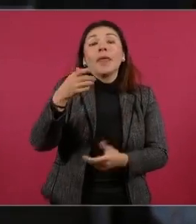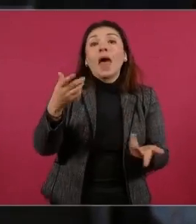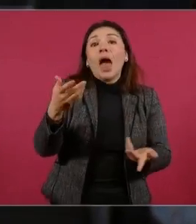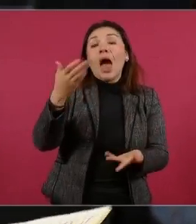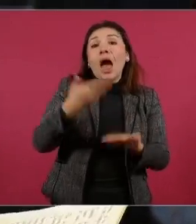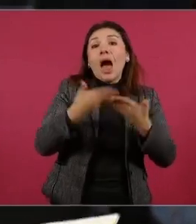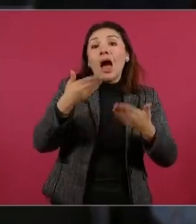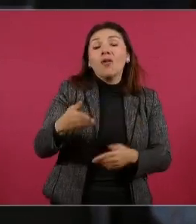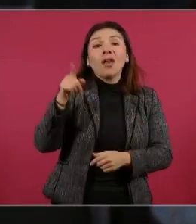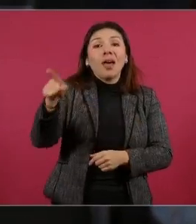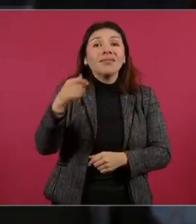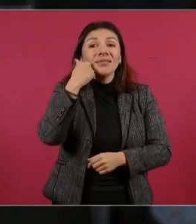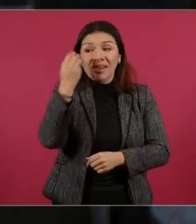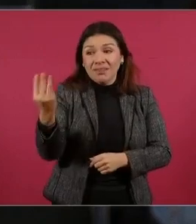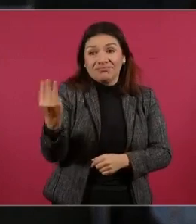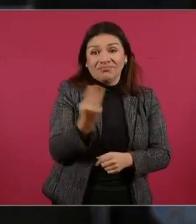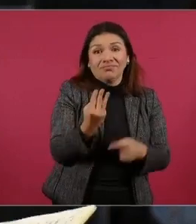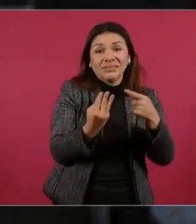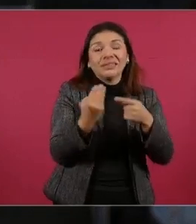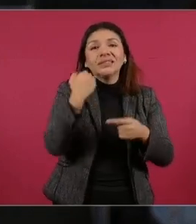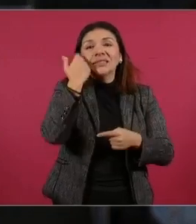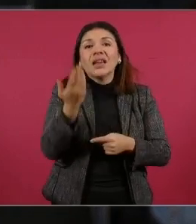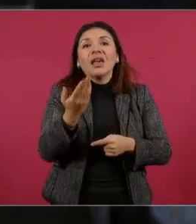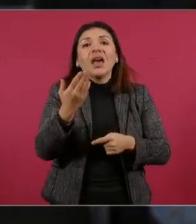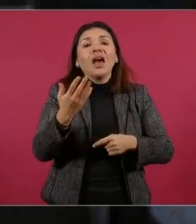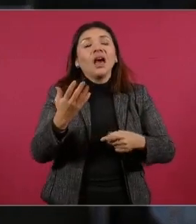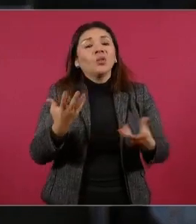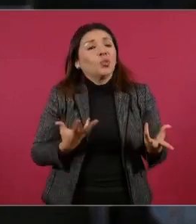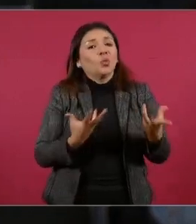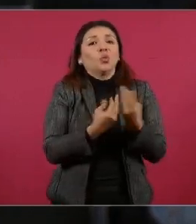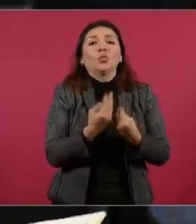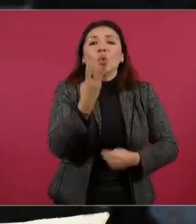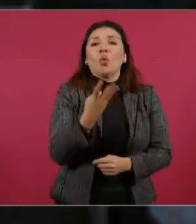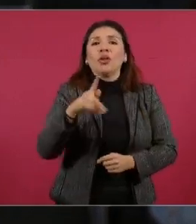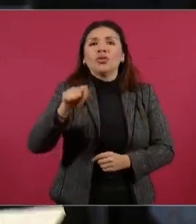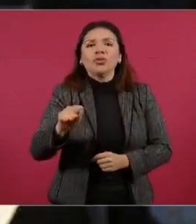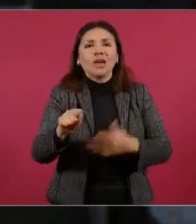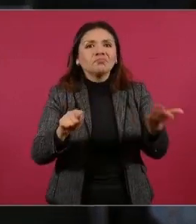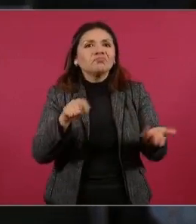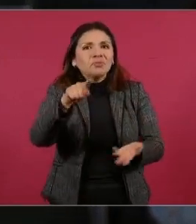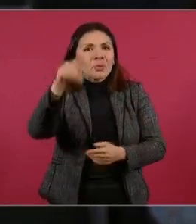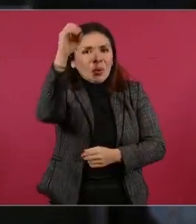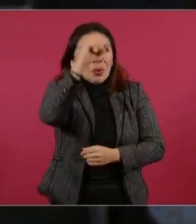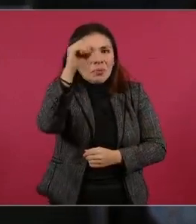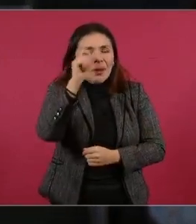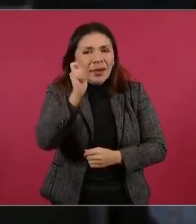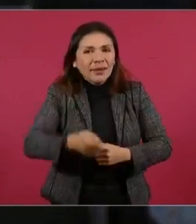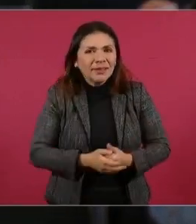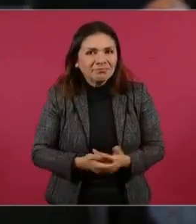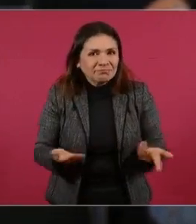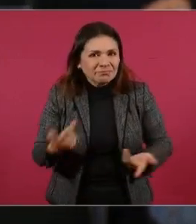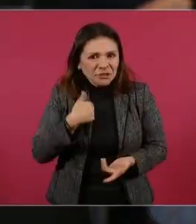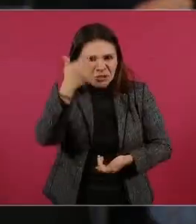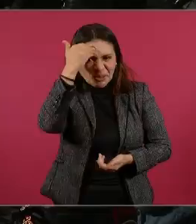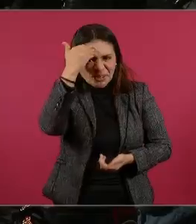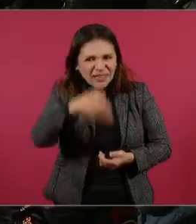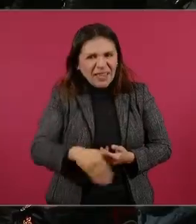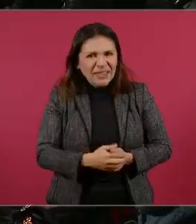quieren entrar directamente pues pues a la 4t señor presidente Qué opinión le merece sabemos